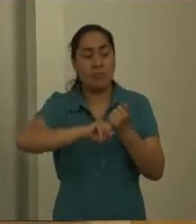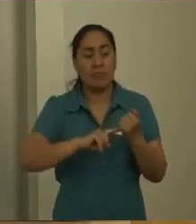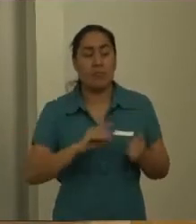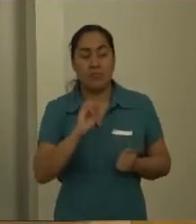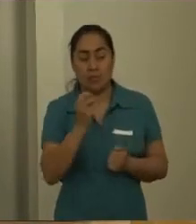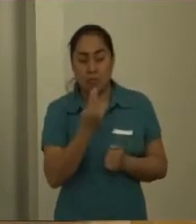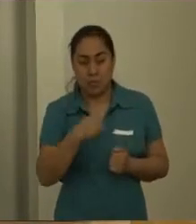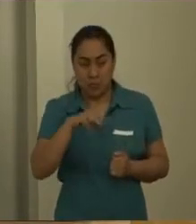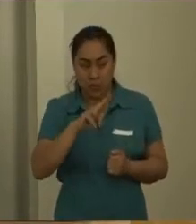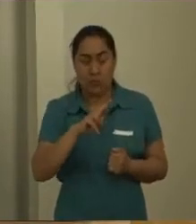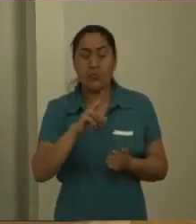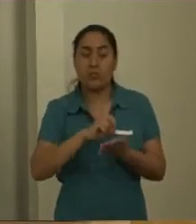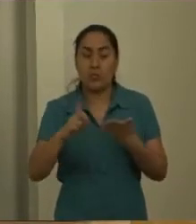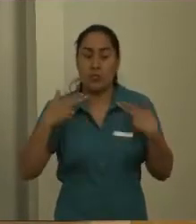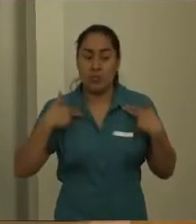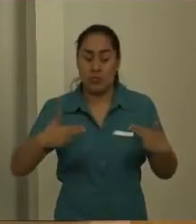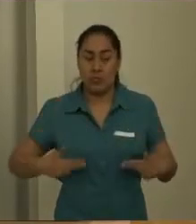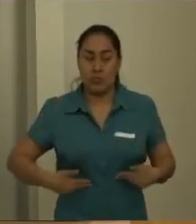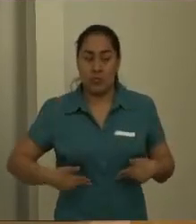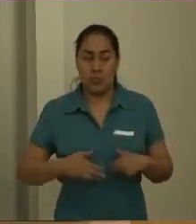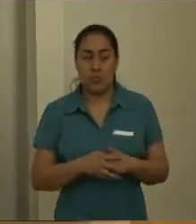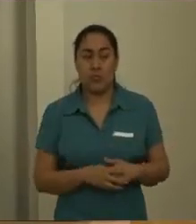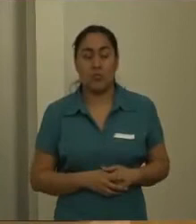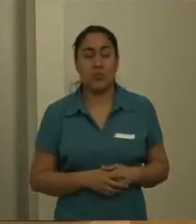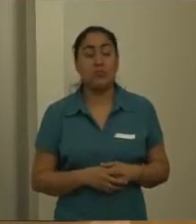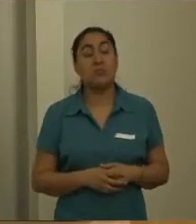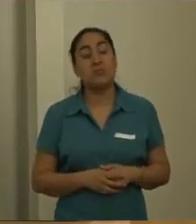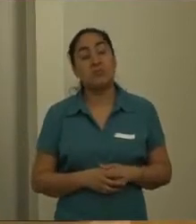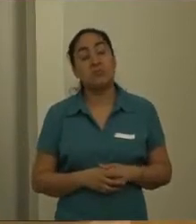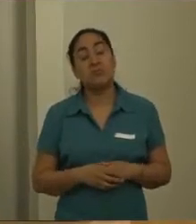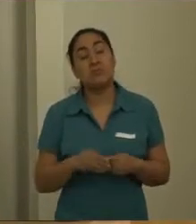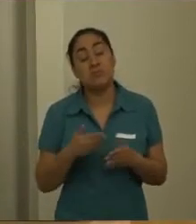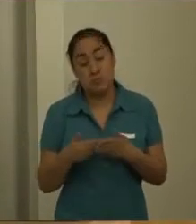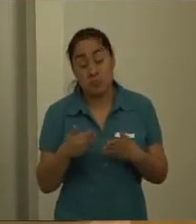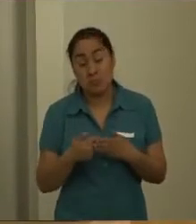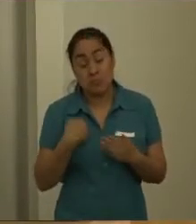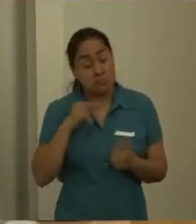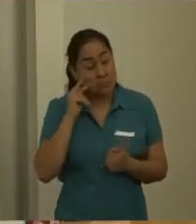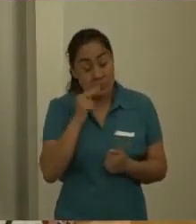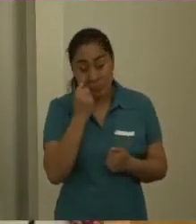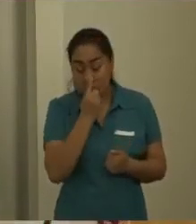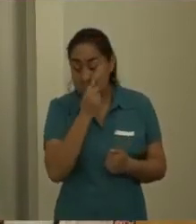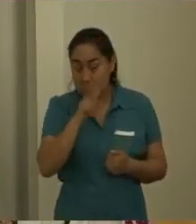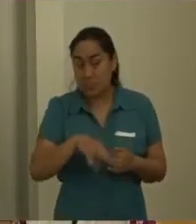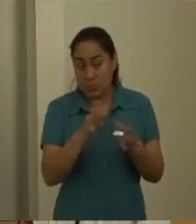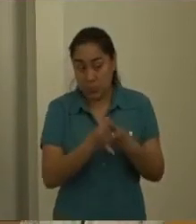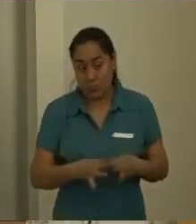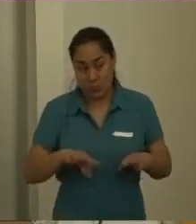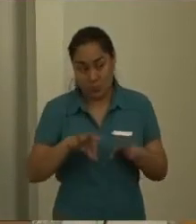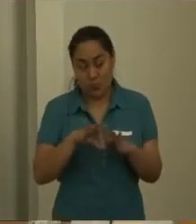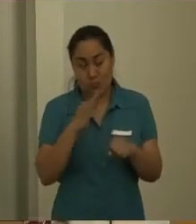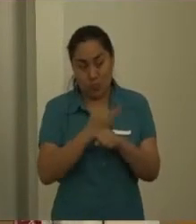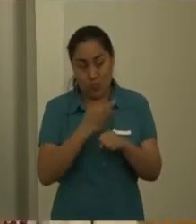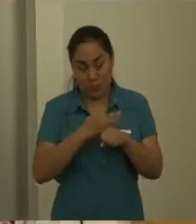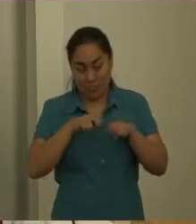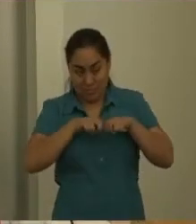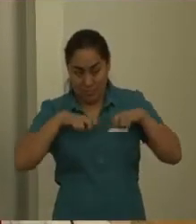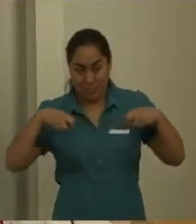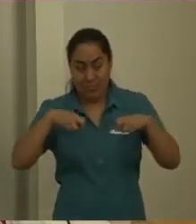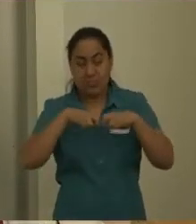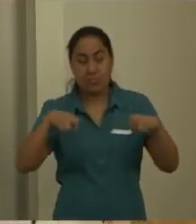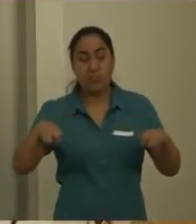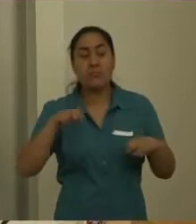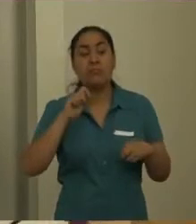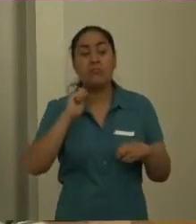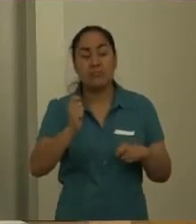para los derechos humanos consideramos que es un muy importante seminario en el marco de la